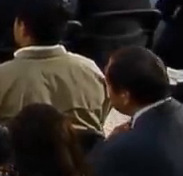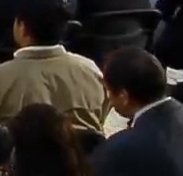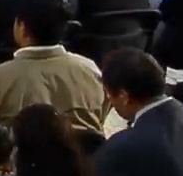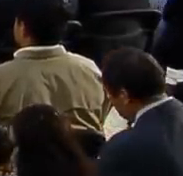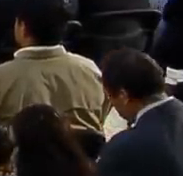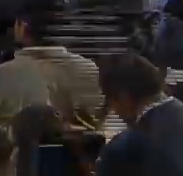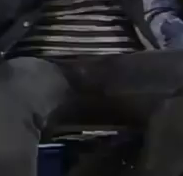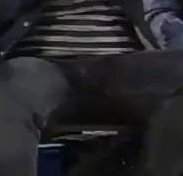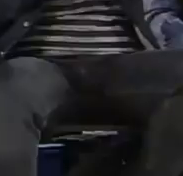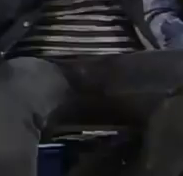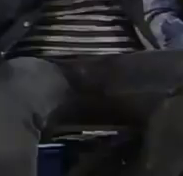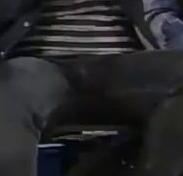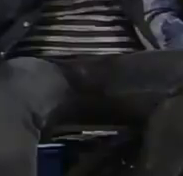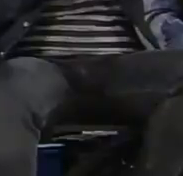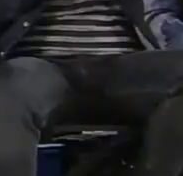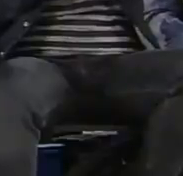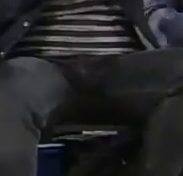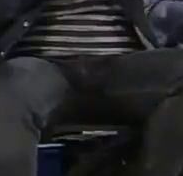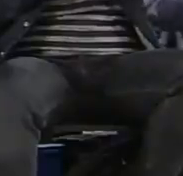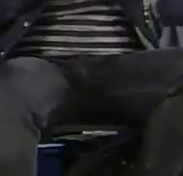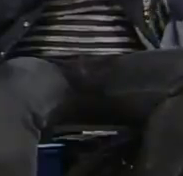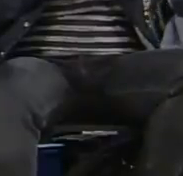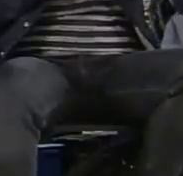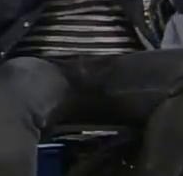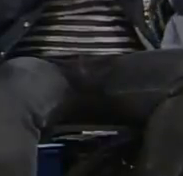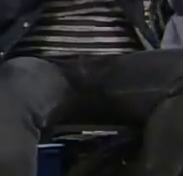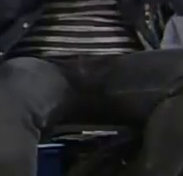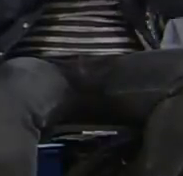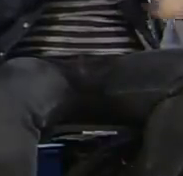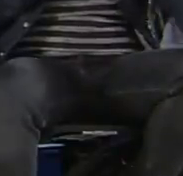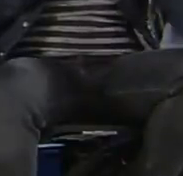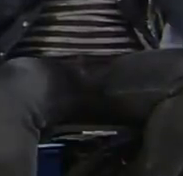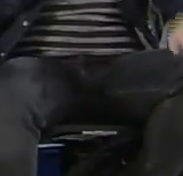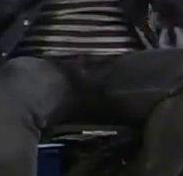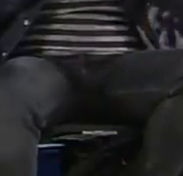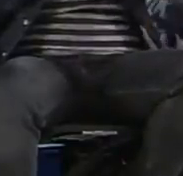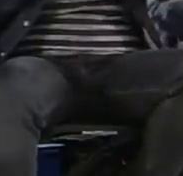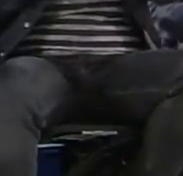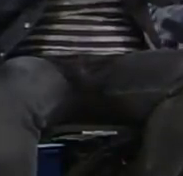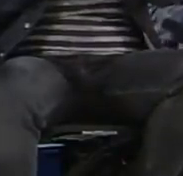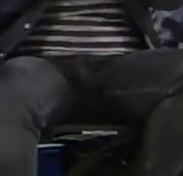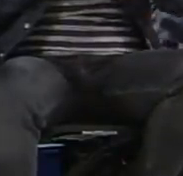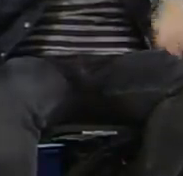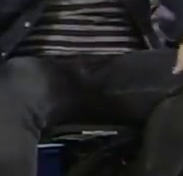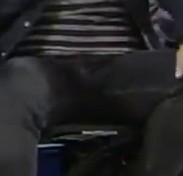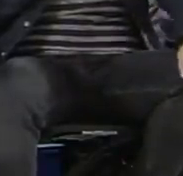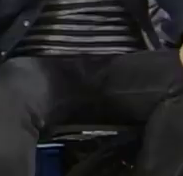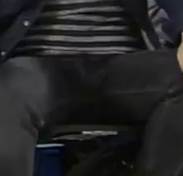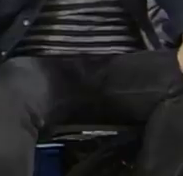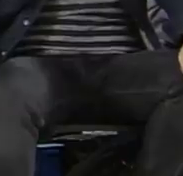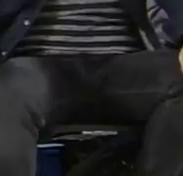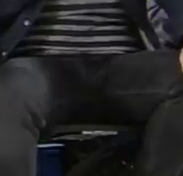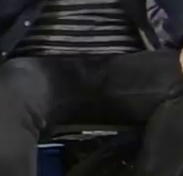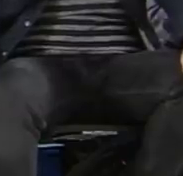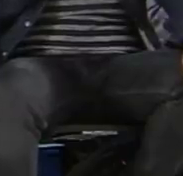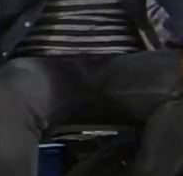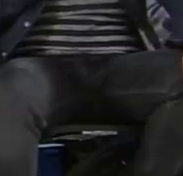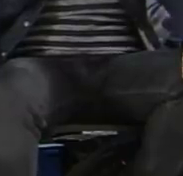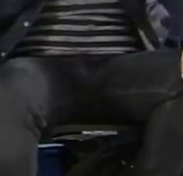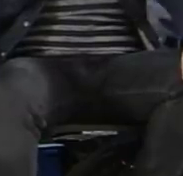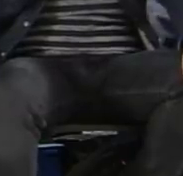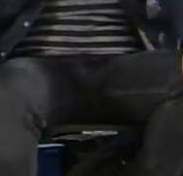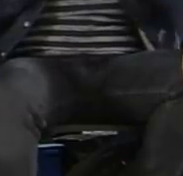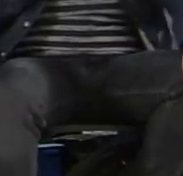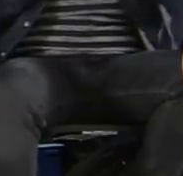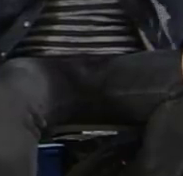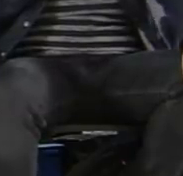casetas, aquí la caseta del Sol. Preguntarle si se van a interponer las denuncias, la mayoría eran normalistas de Guerrero, si se van a interponer denuncias